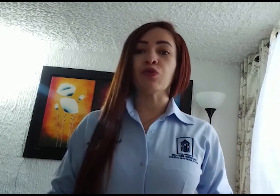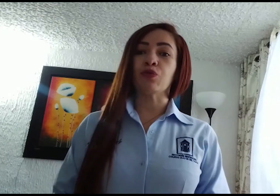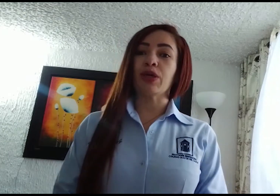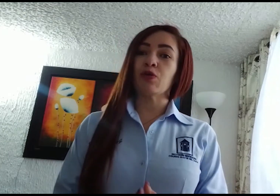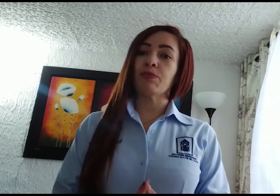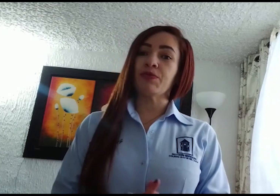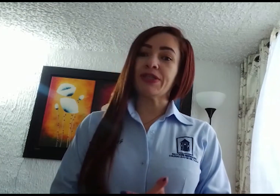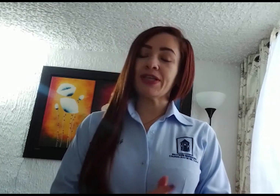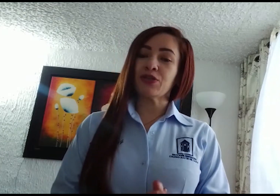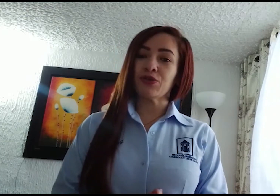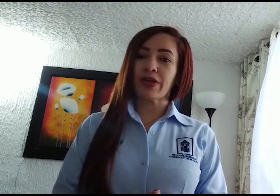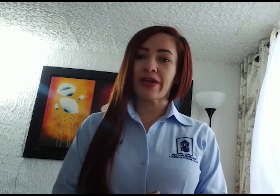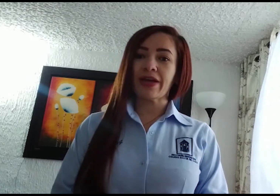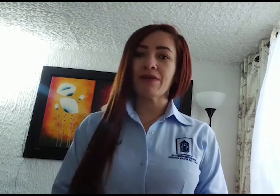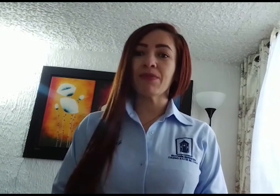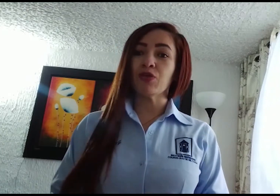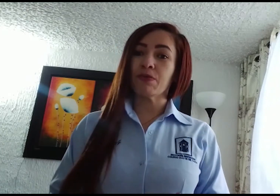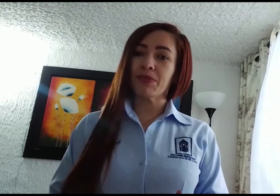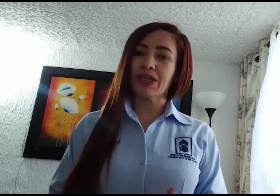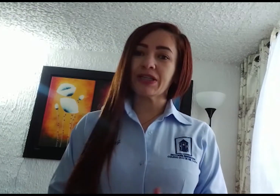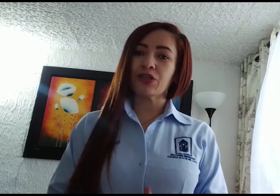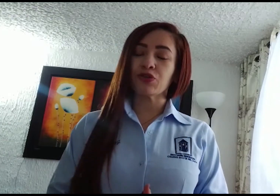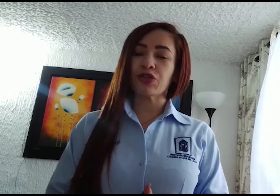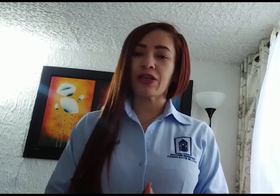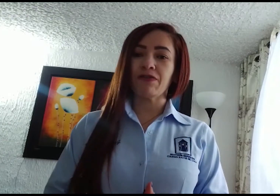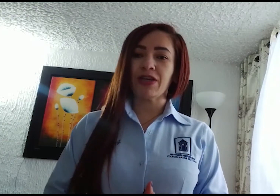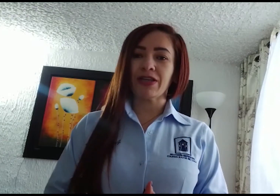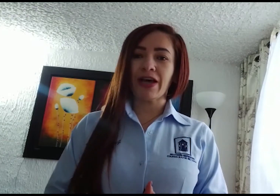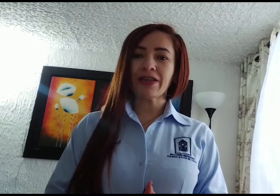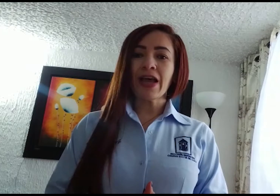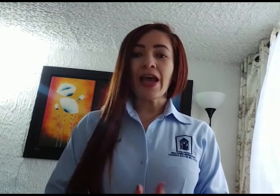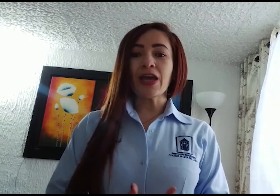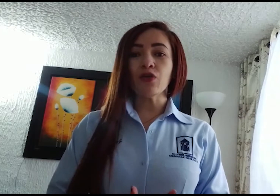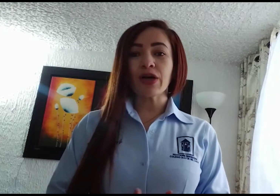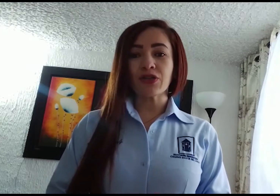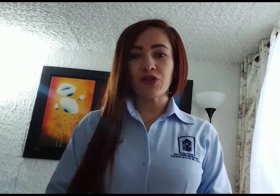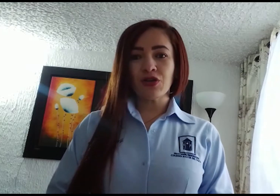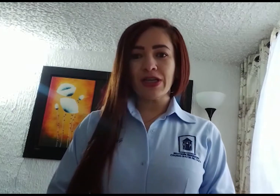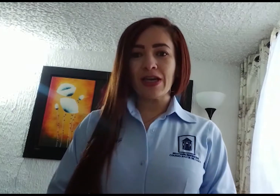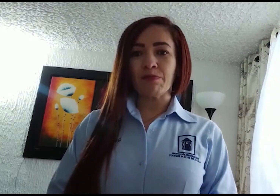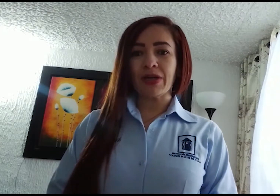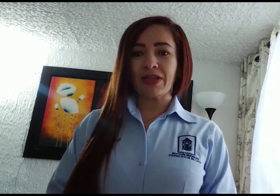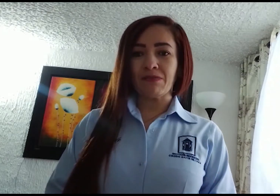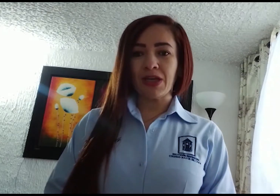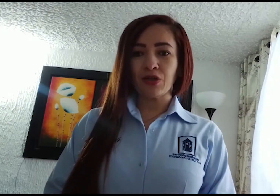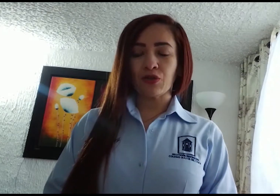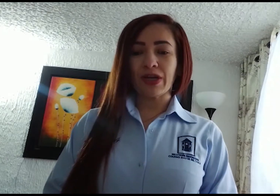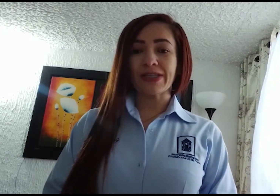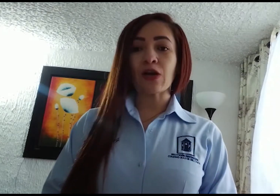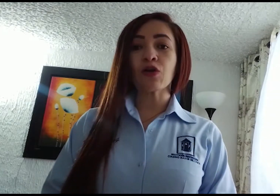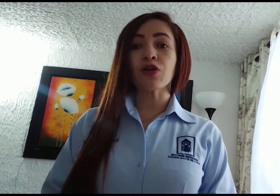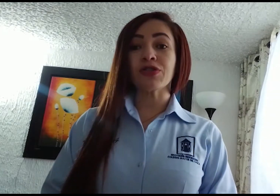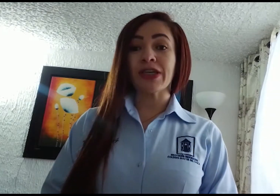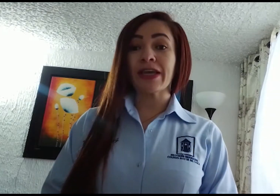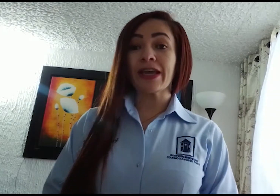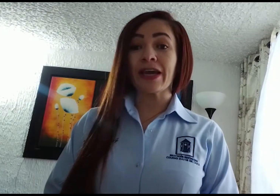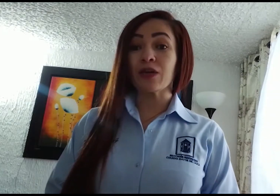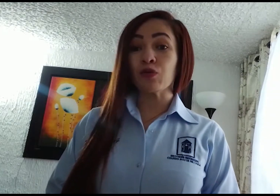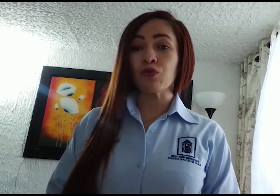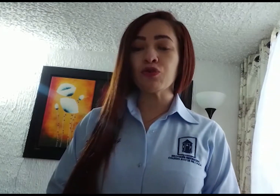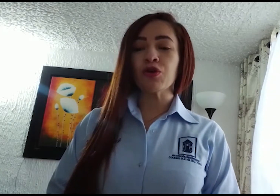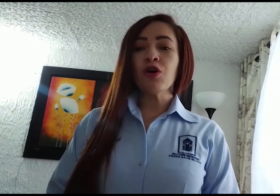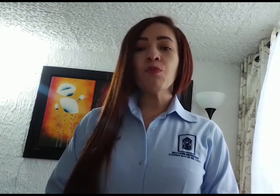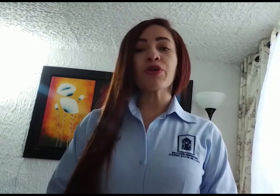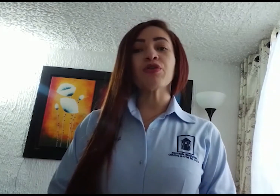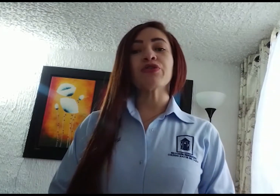líneas, cultura y convivencia ciudadana, medio ambiente y sostenibilidad, educación y emprendimiento. Es algo que nos llena de